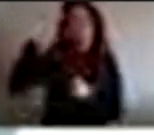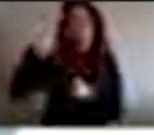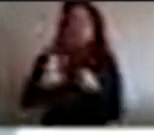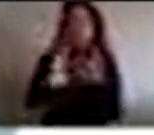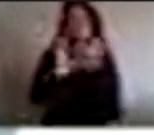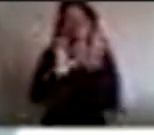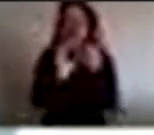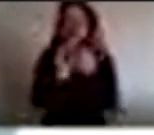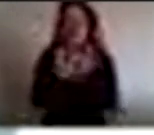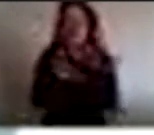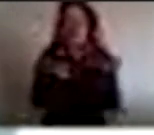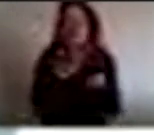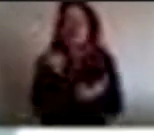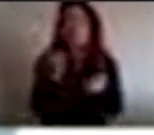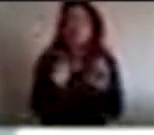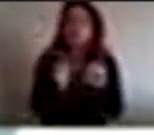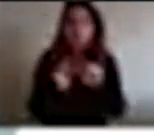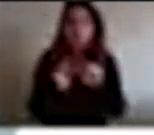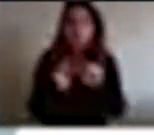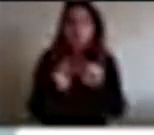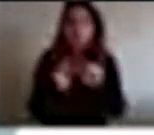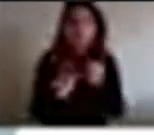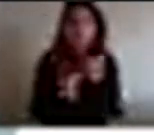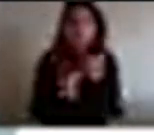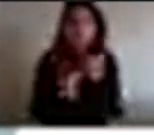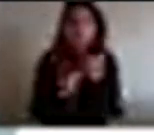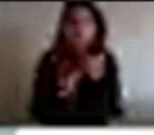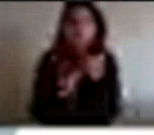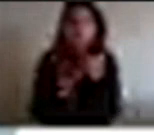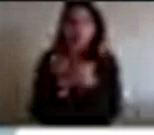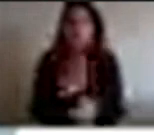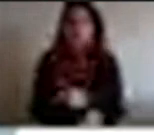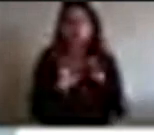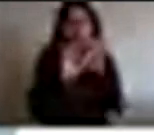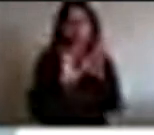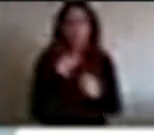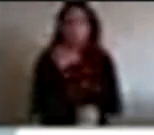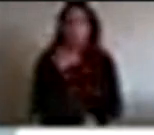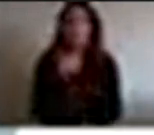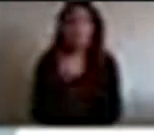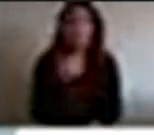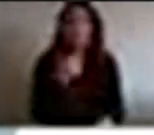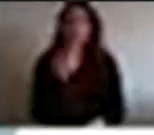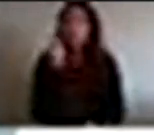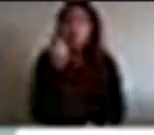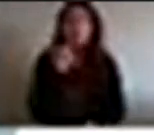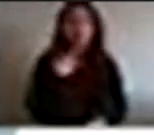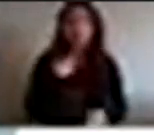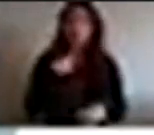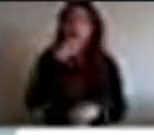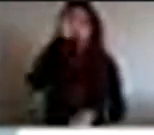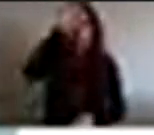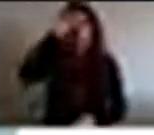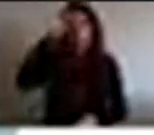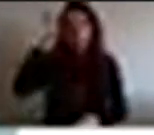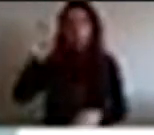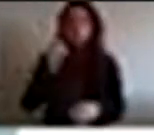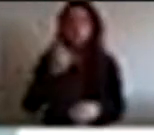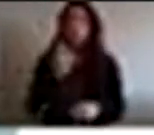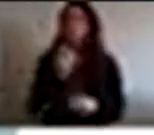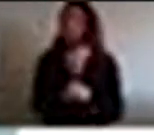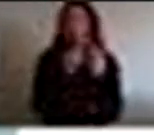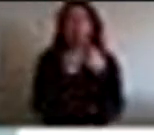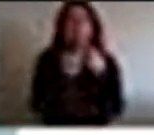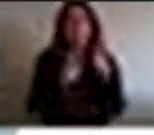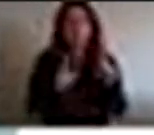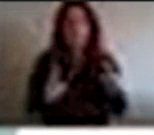gracias. Fernando, pues sí, muchas gracias, muy interesante, nuestra experiencia es diferente. Hasta ahora nos va a